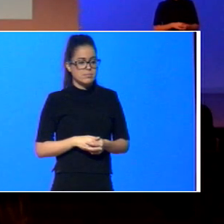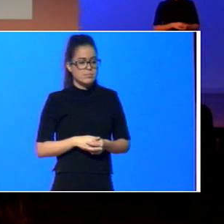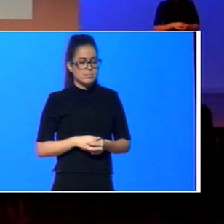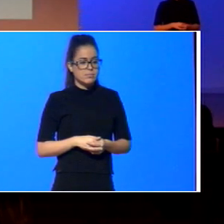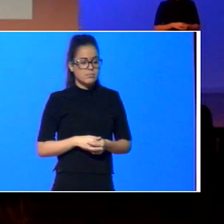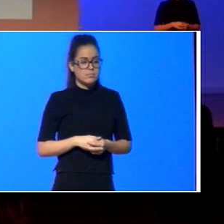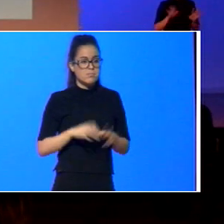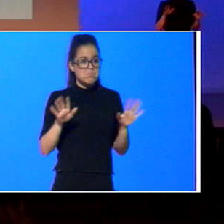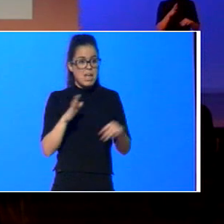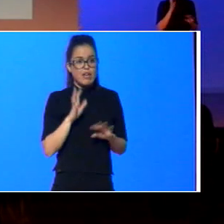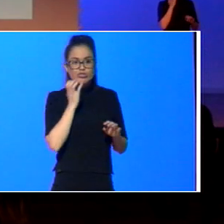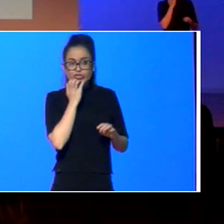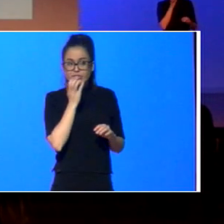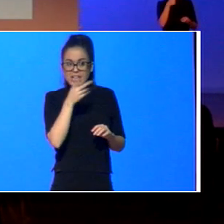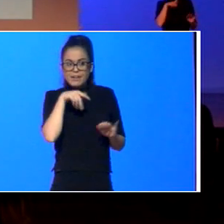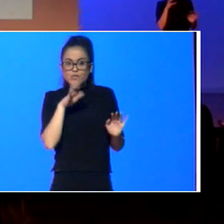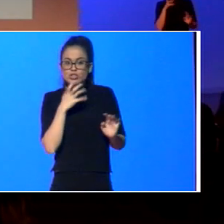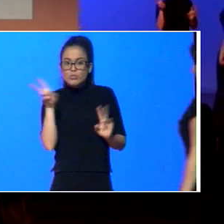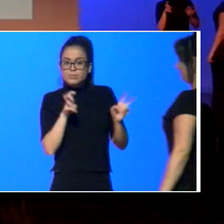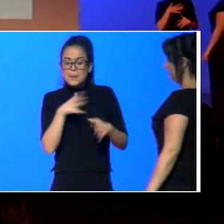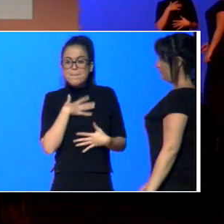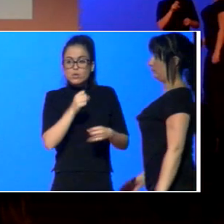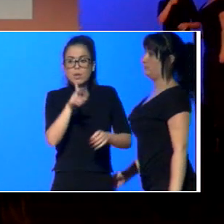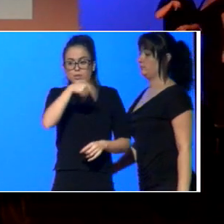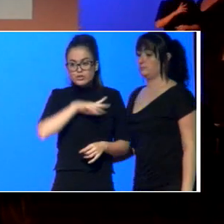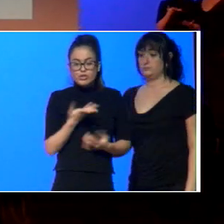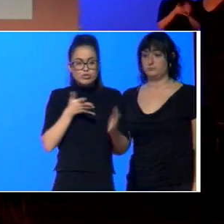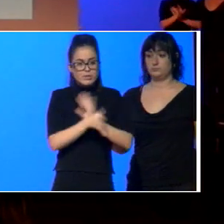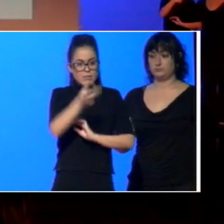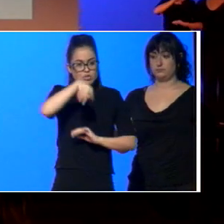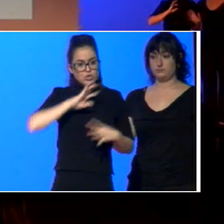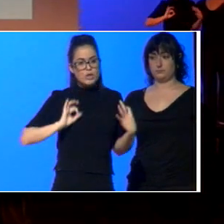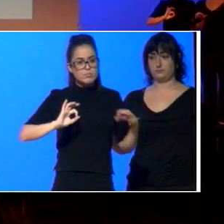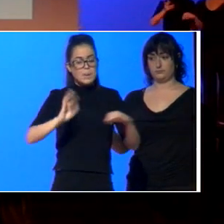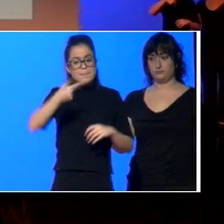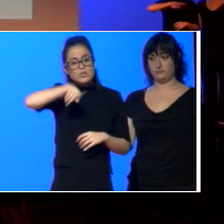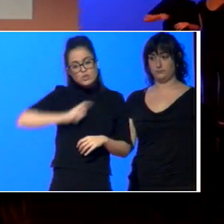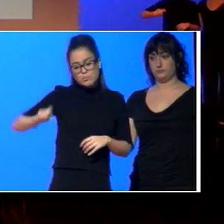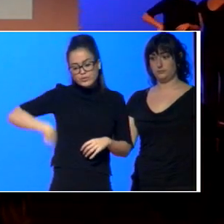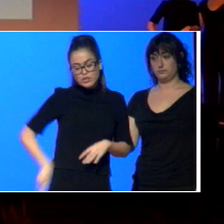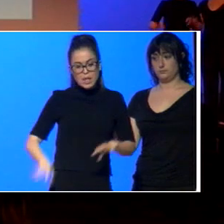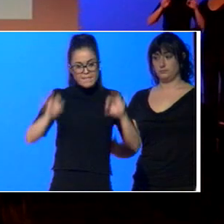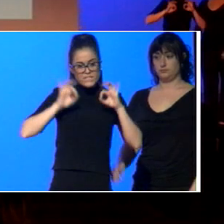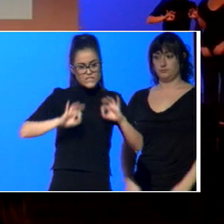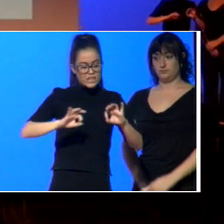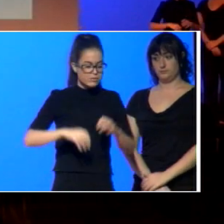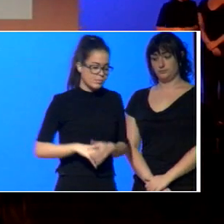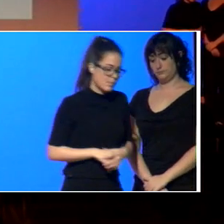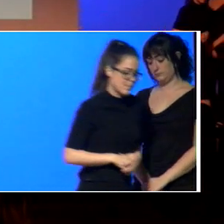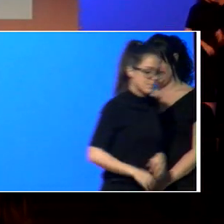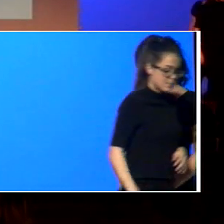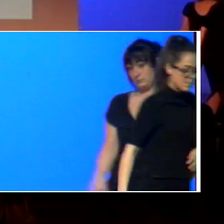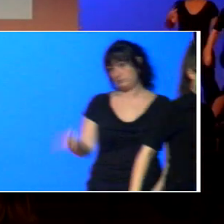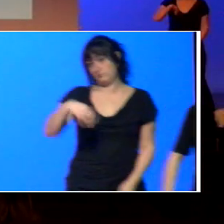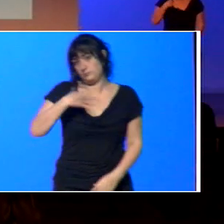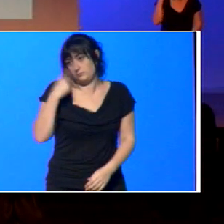pero si es así es que son especiales son un tipo de profesionales especiales especiales en el sentido de que ustedes son muy conscientes